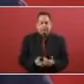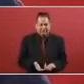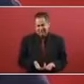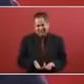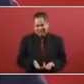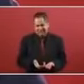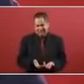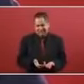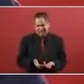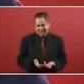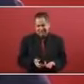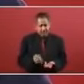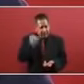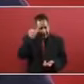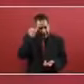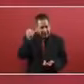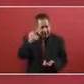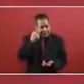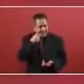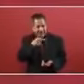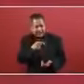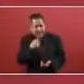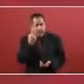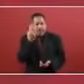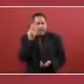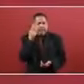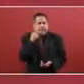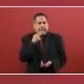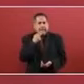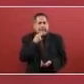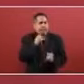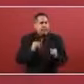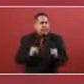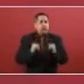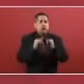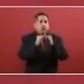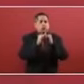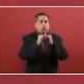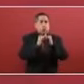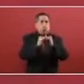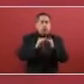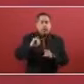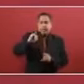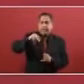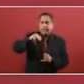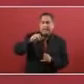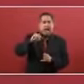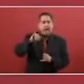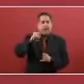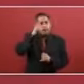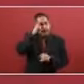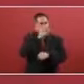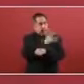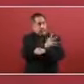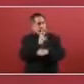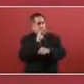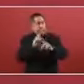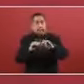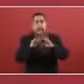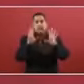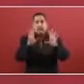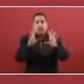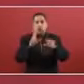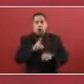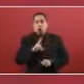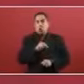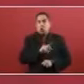Imagínense. Entonces, ¿para qué crearon el Instituto de la Transparencia? La primera decisión